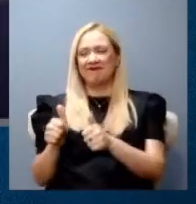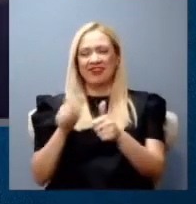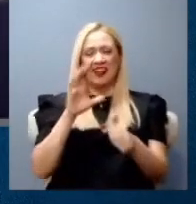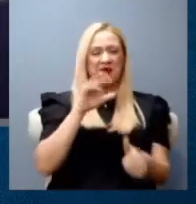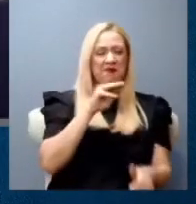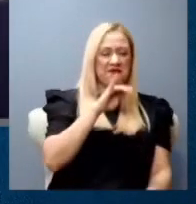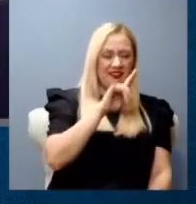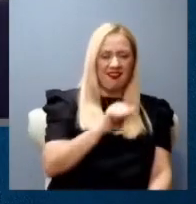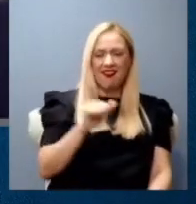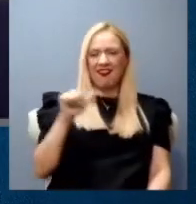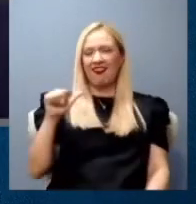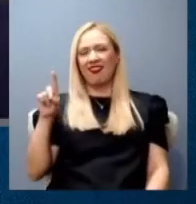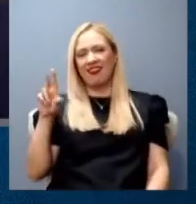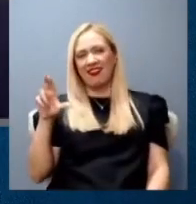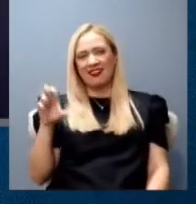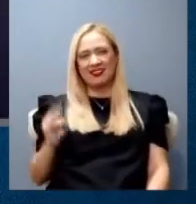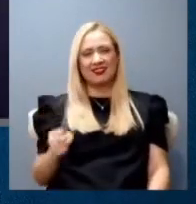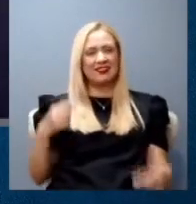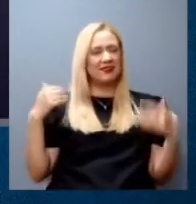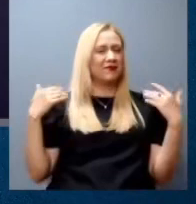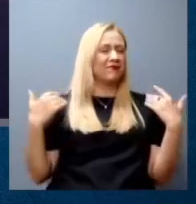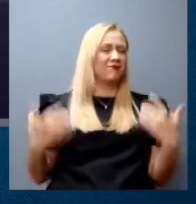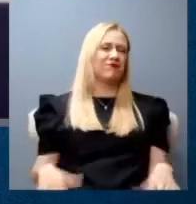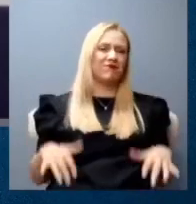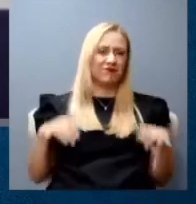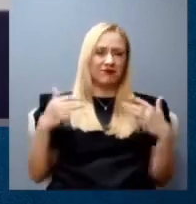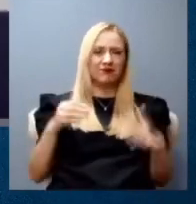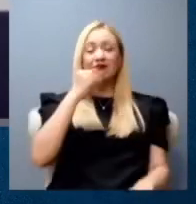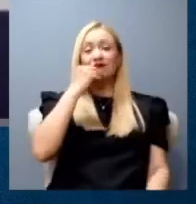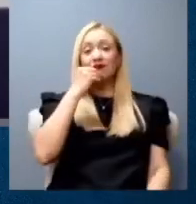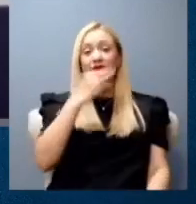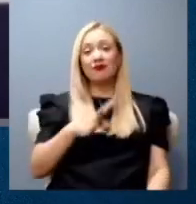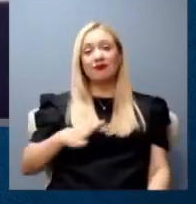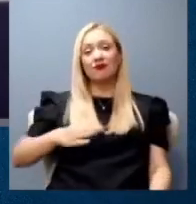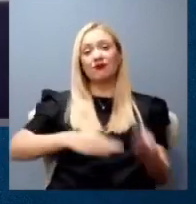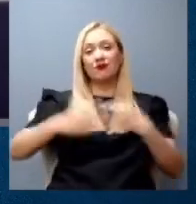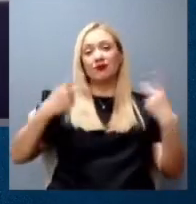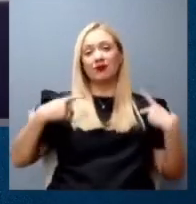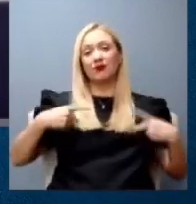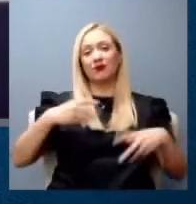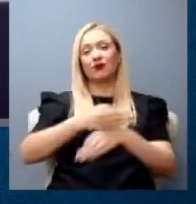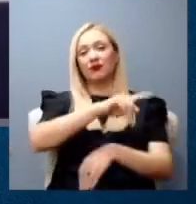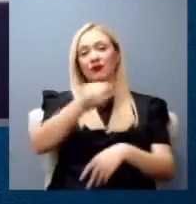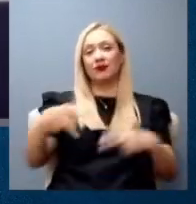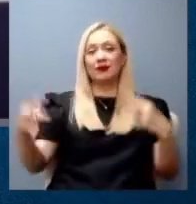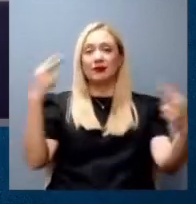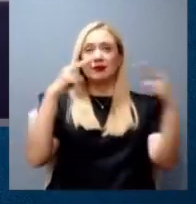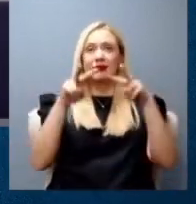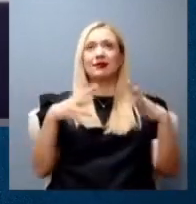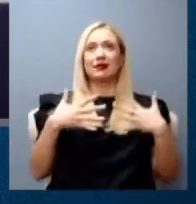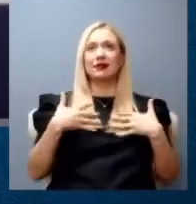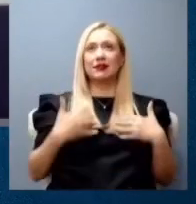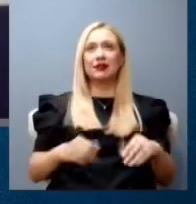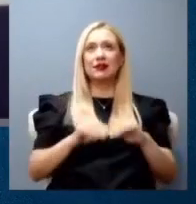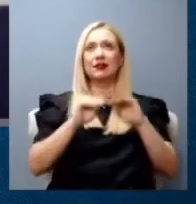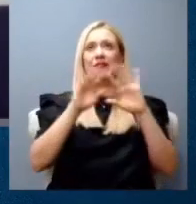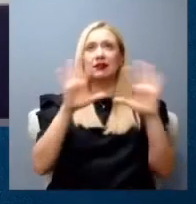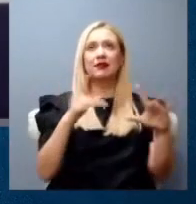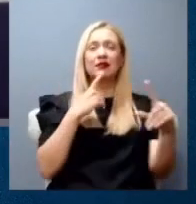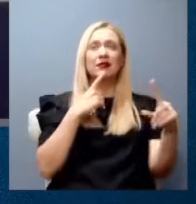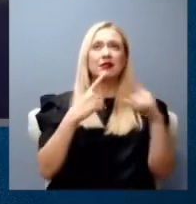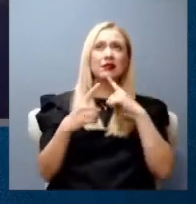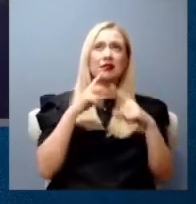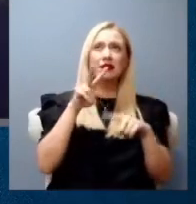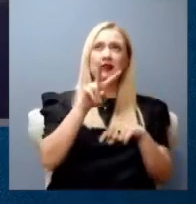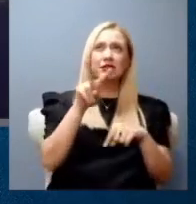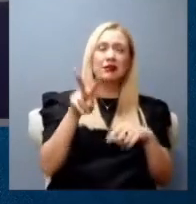gracias. Ha sido un programa muy rico en contenido que nos sirve a la audiencia para entender, para poder discutir sobre qué hablamos